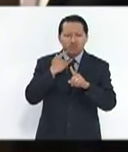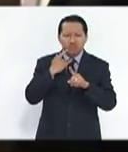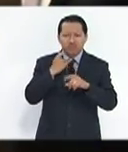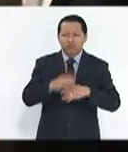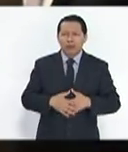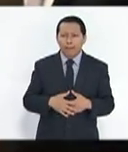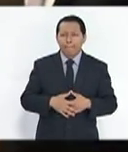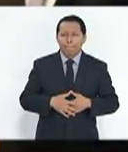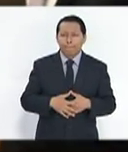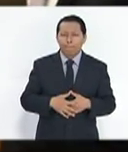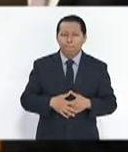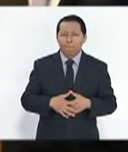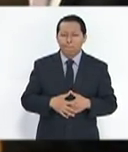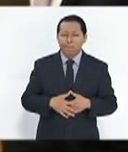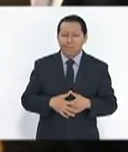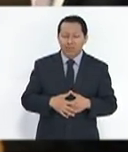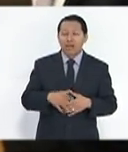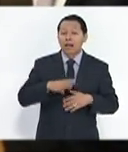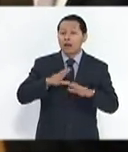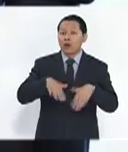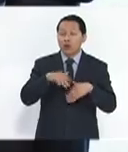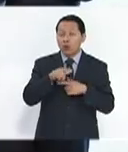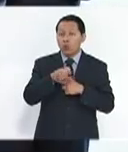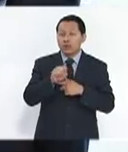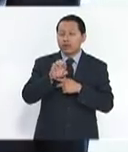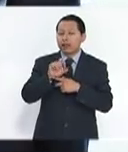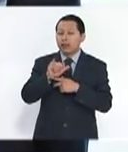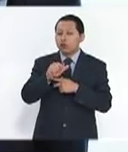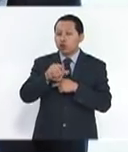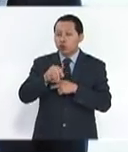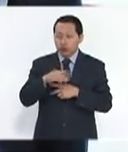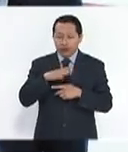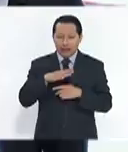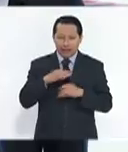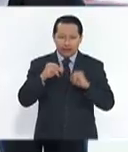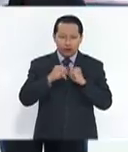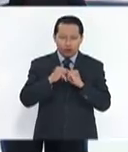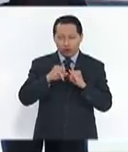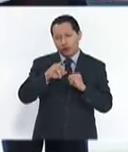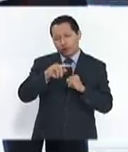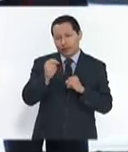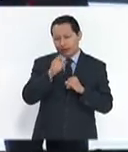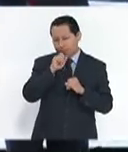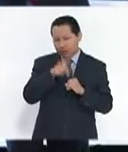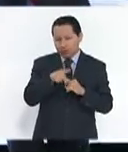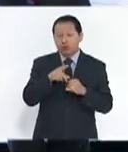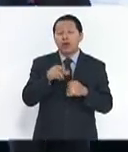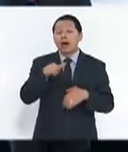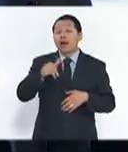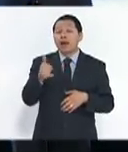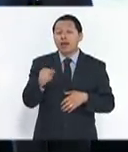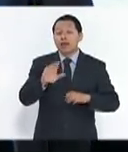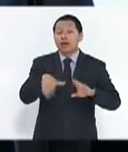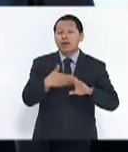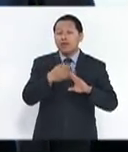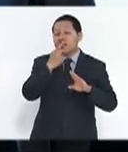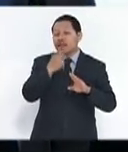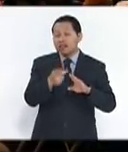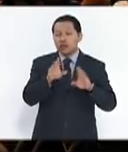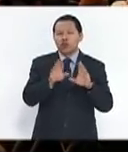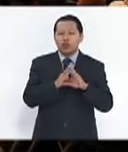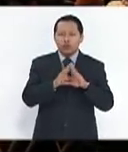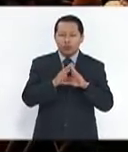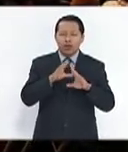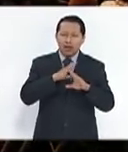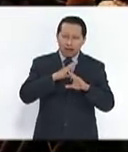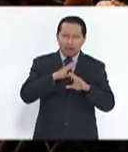bárbaro. En el auditorio Luis Elizondo del Instituto Tecnológico, Anaya Cortés también se pronunció en contra de la pena de muerte,